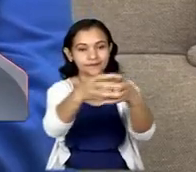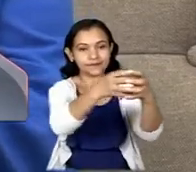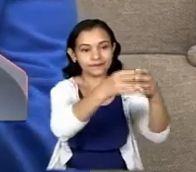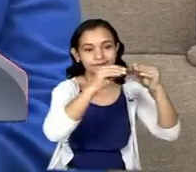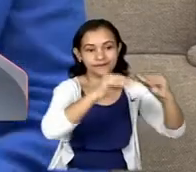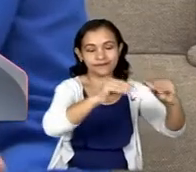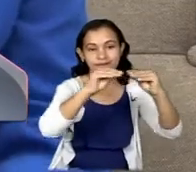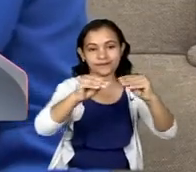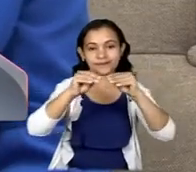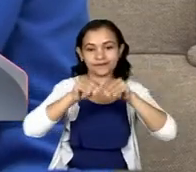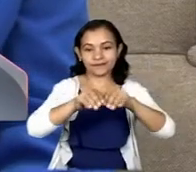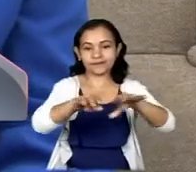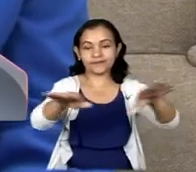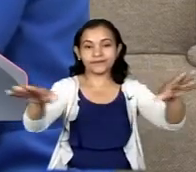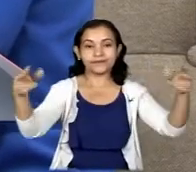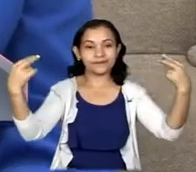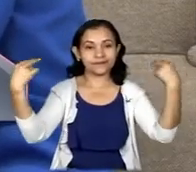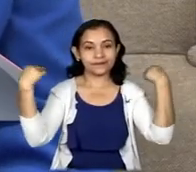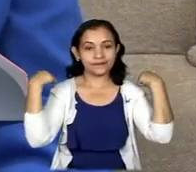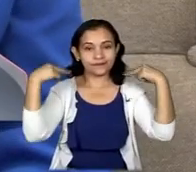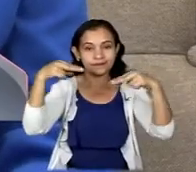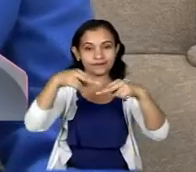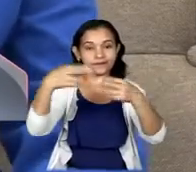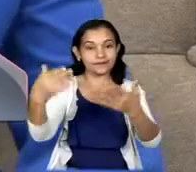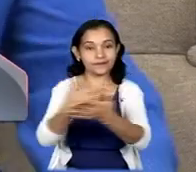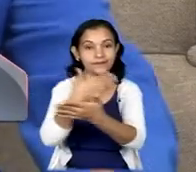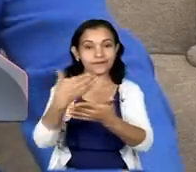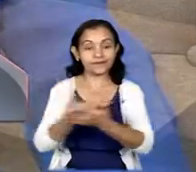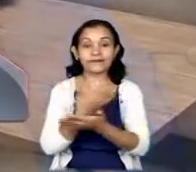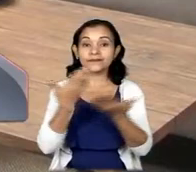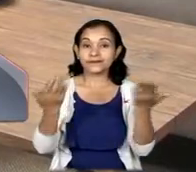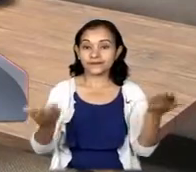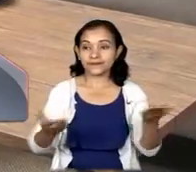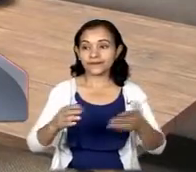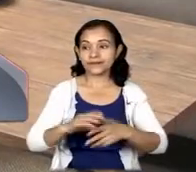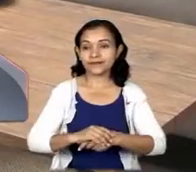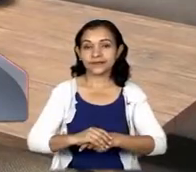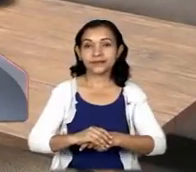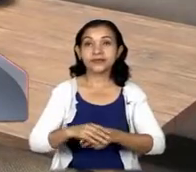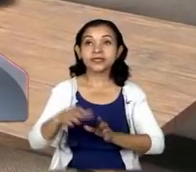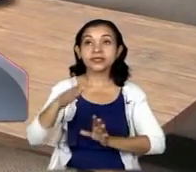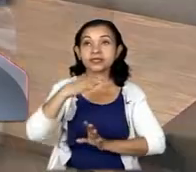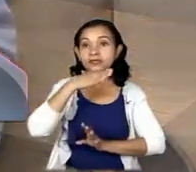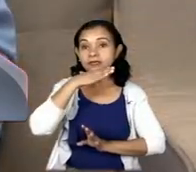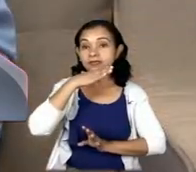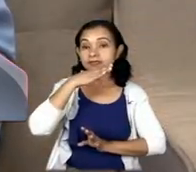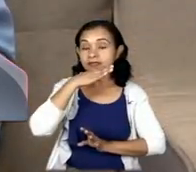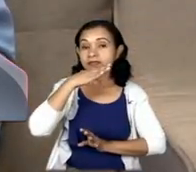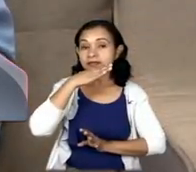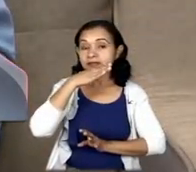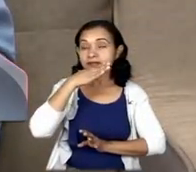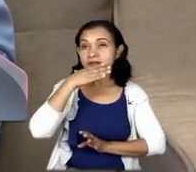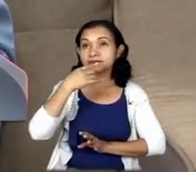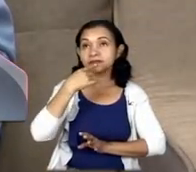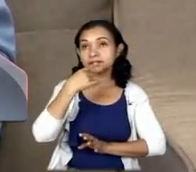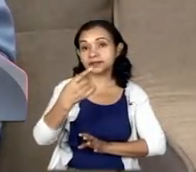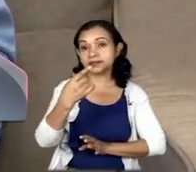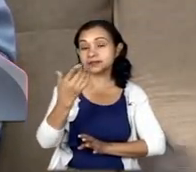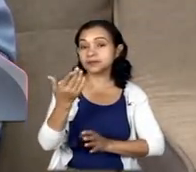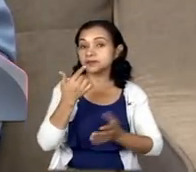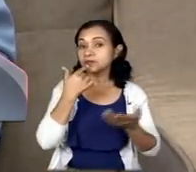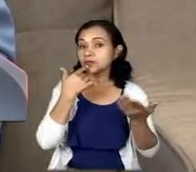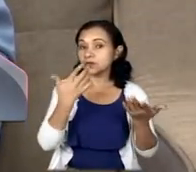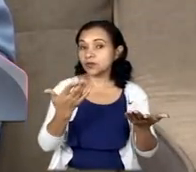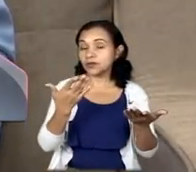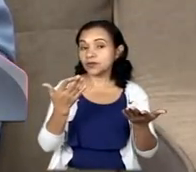ir sacando adelante pues el proceso de formación docente. Que implica bastantes complejidades, porque precisamente una